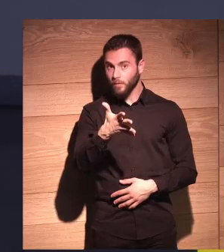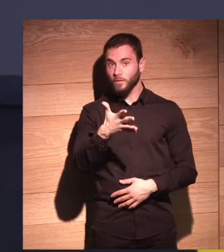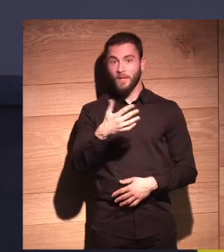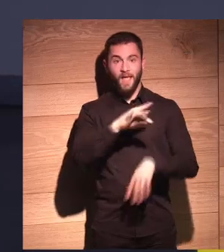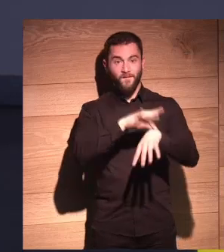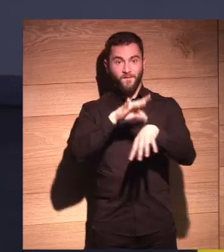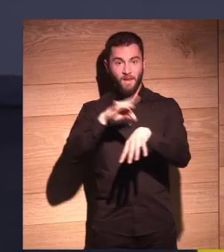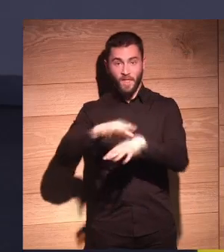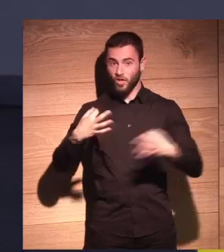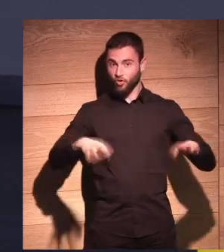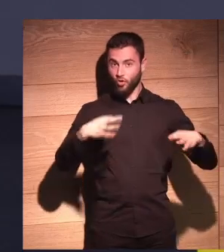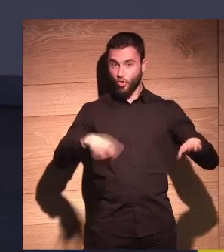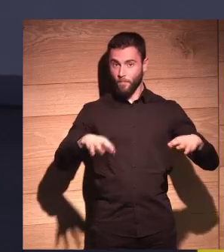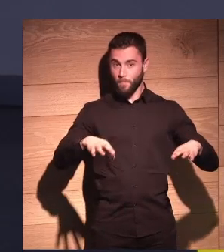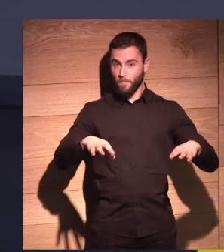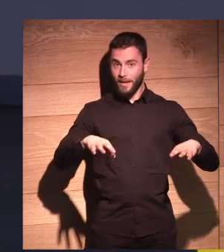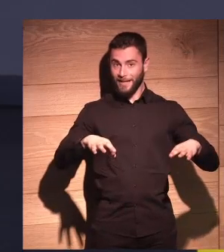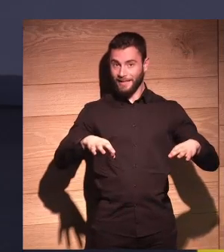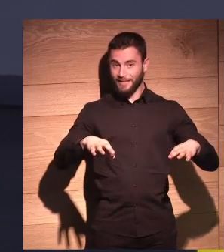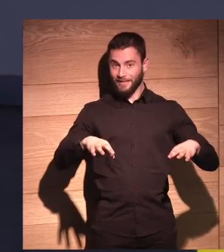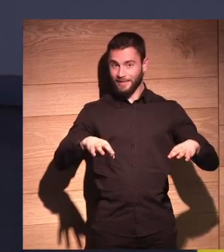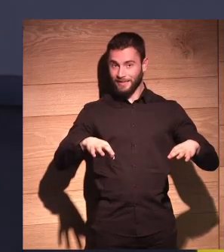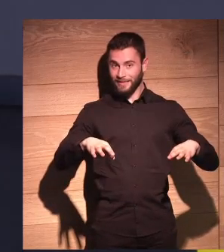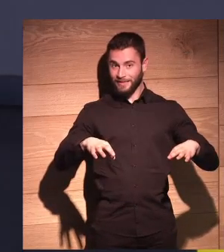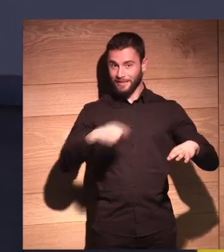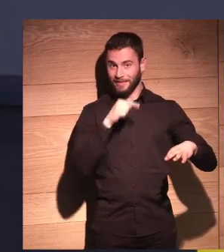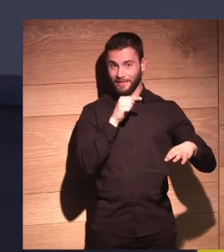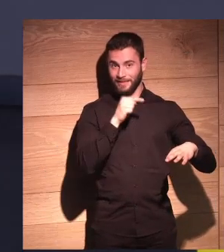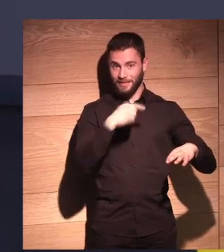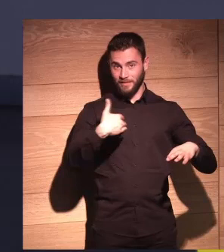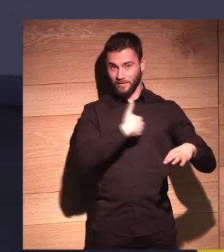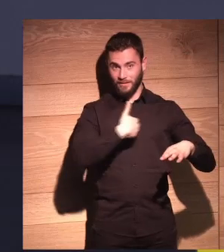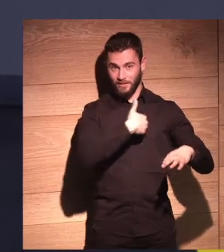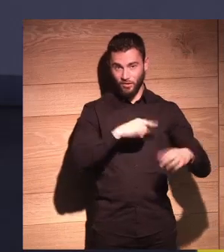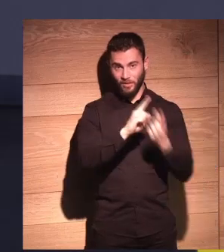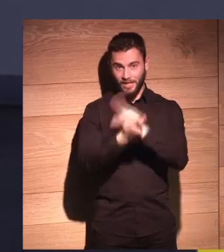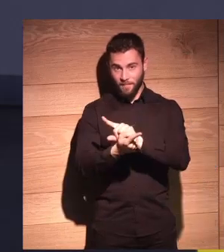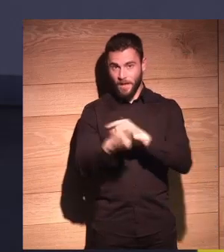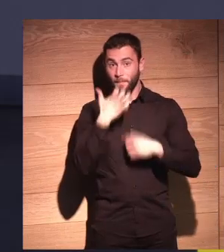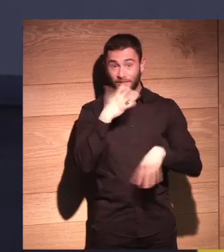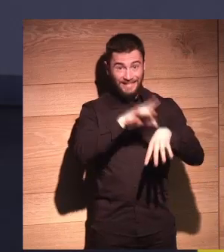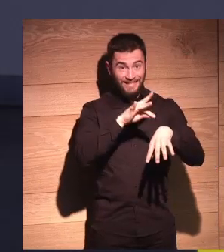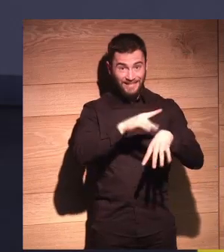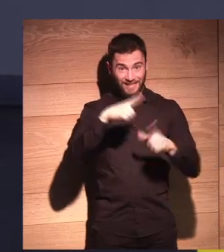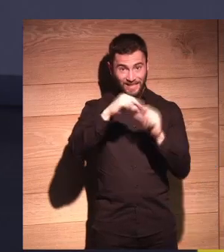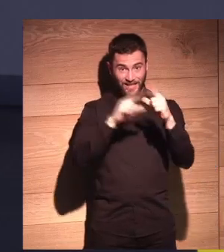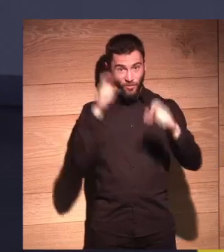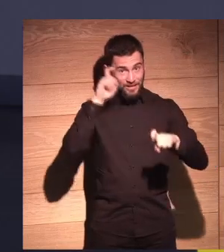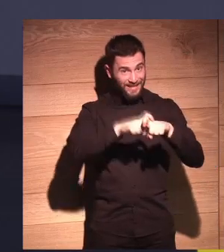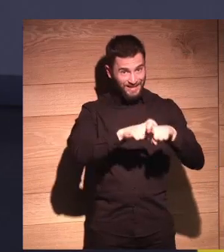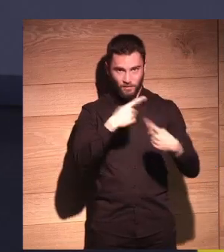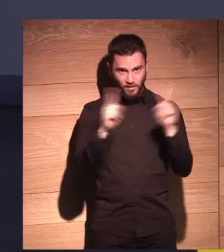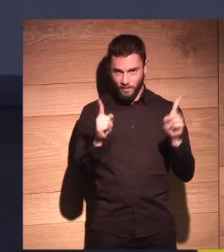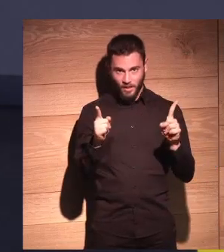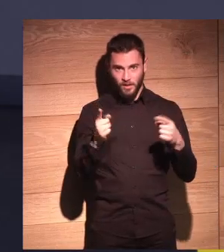las enfermedades normales, es decir, alteran la funcionalidad, pero cuando hay una enfermedad neuropsiquiátrica en